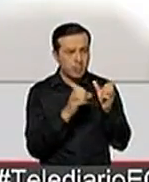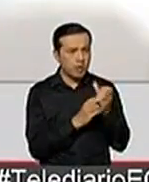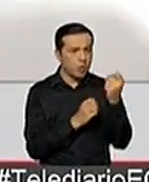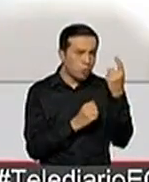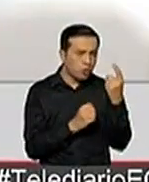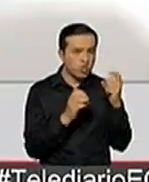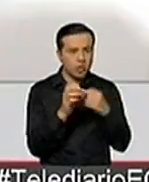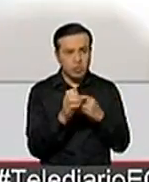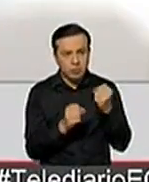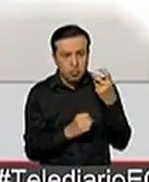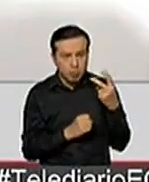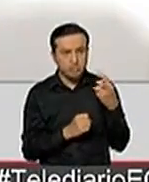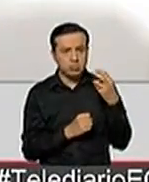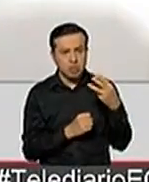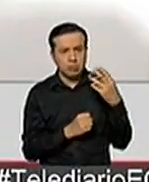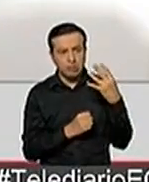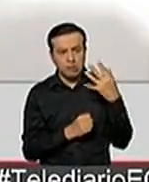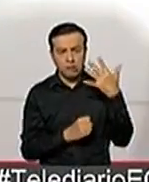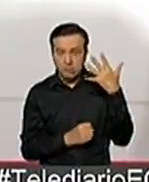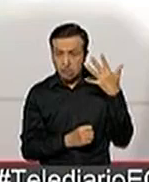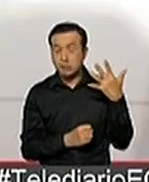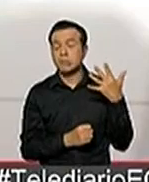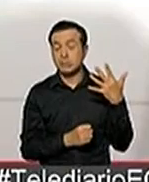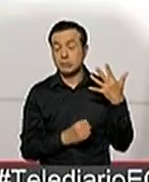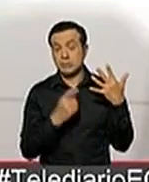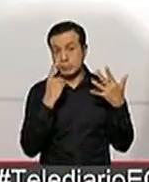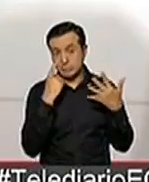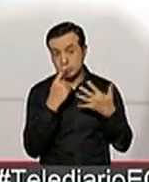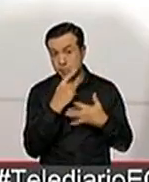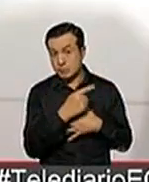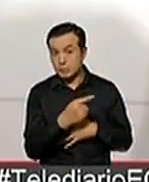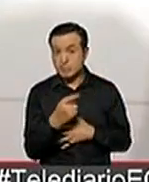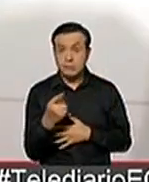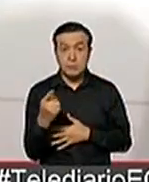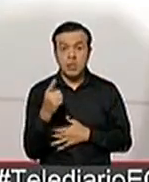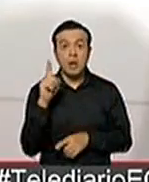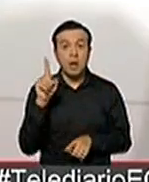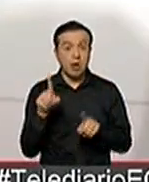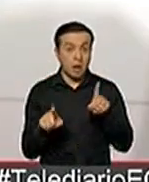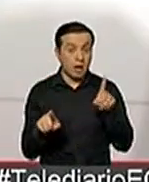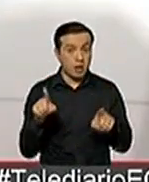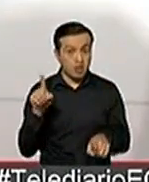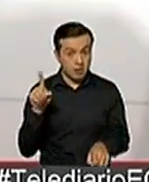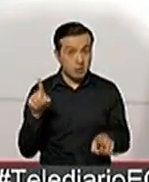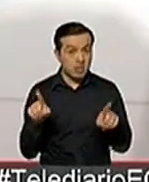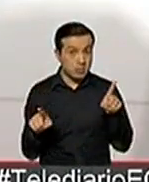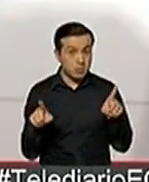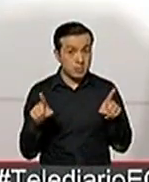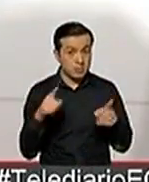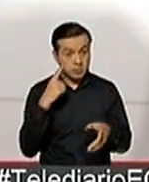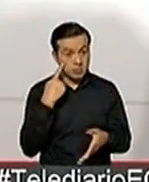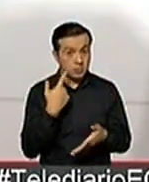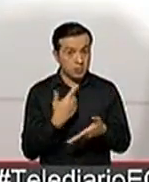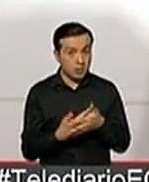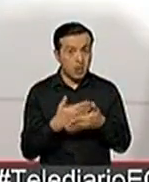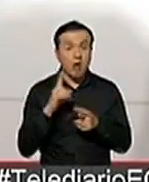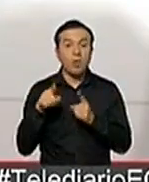Hemos encontrado la presencia probable, indicios probables de que algunos de los elementos de